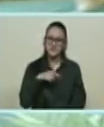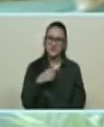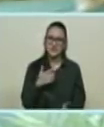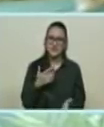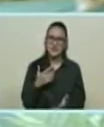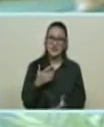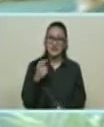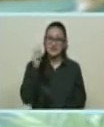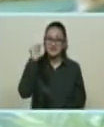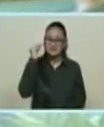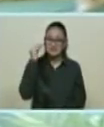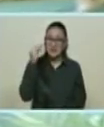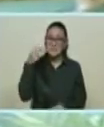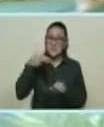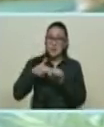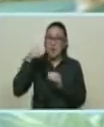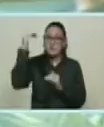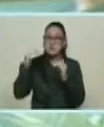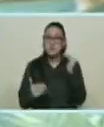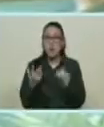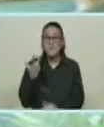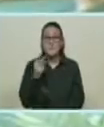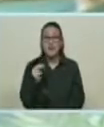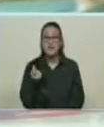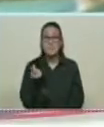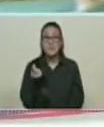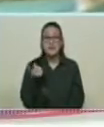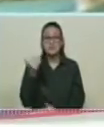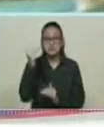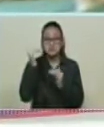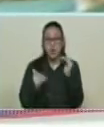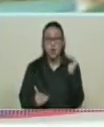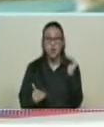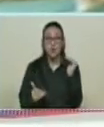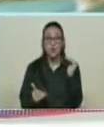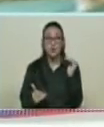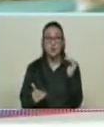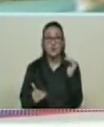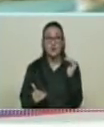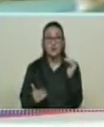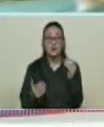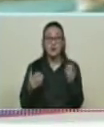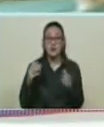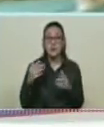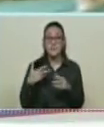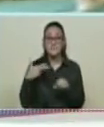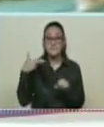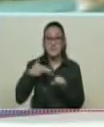caída del petróleo a 20. Porque con petróleo así en cualquiera hacía un apartamento,